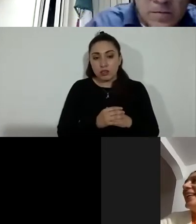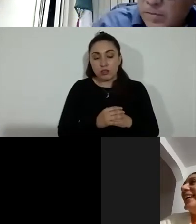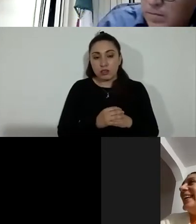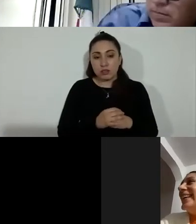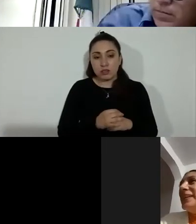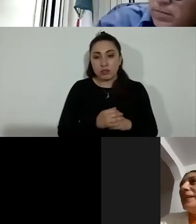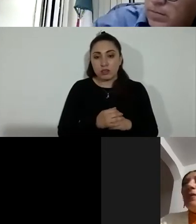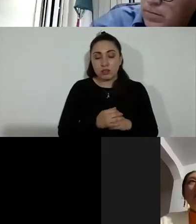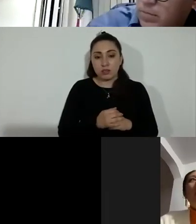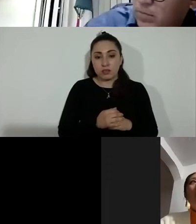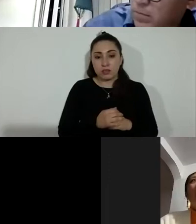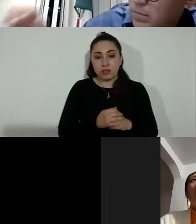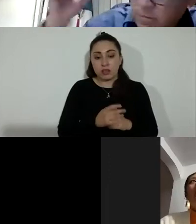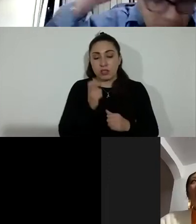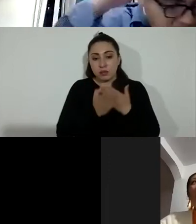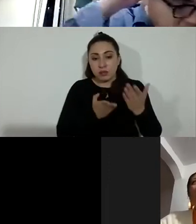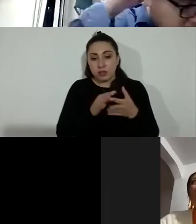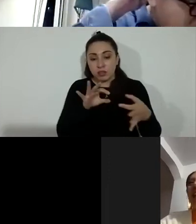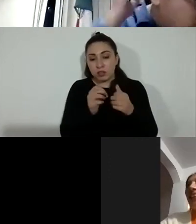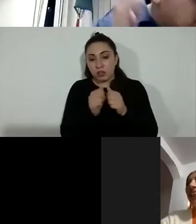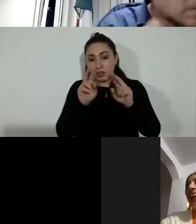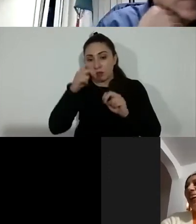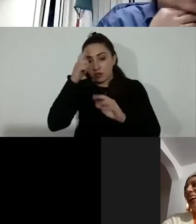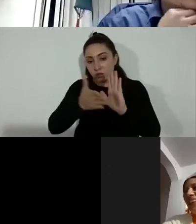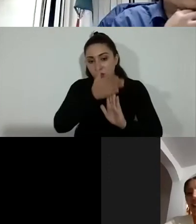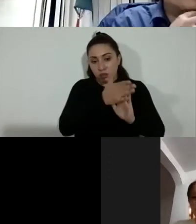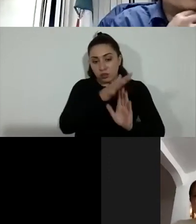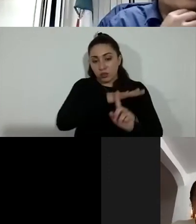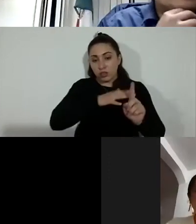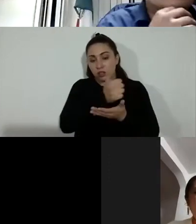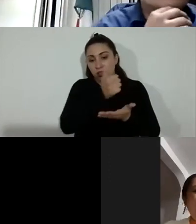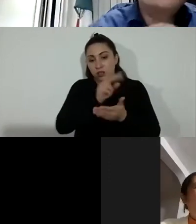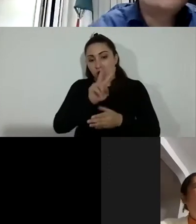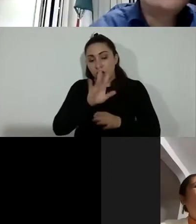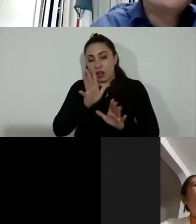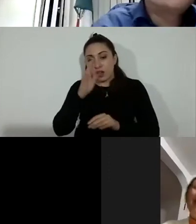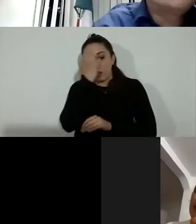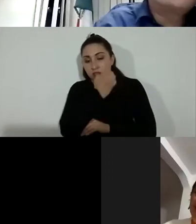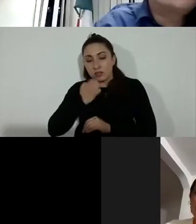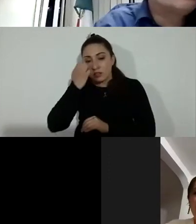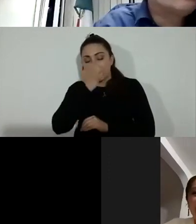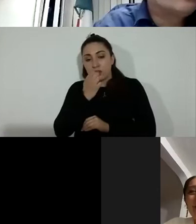la infraestructura urbana y demás, nosotros ya hemos ahí hecho algún análisis sobre que